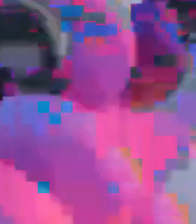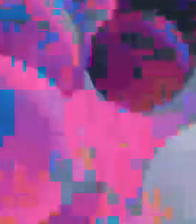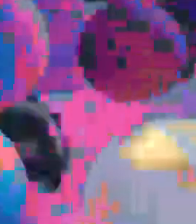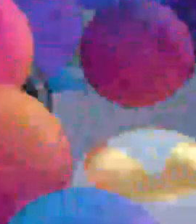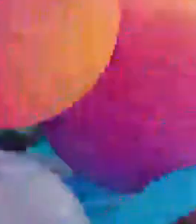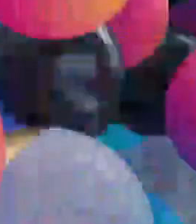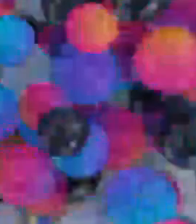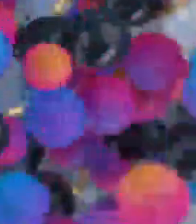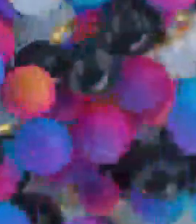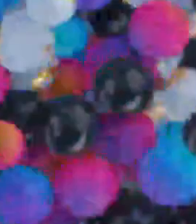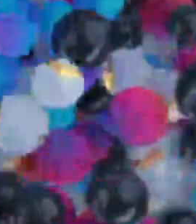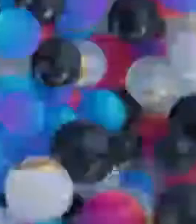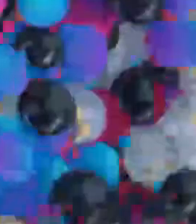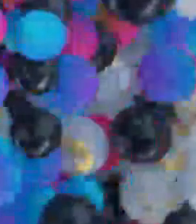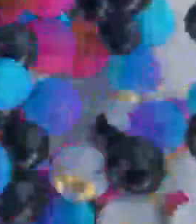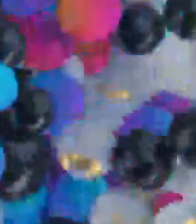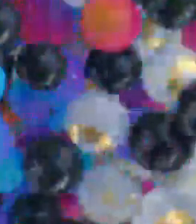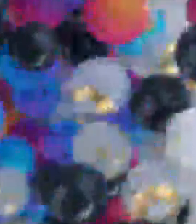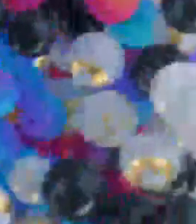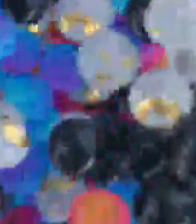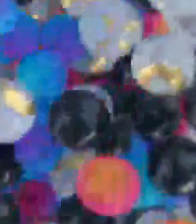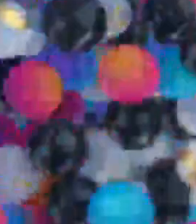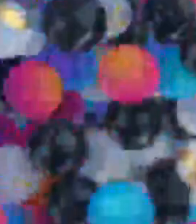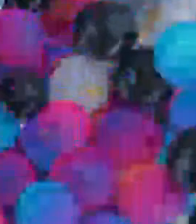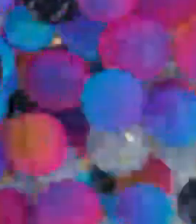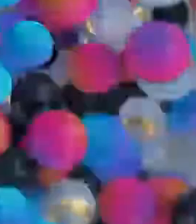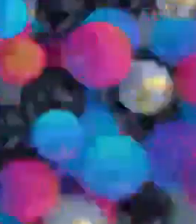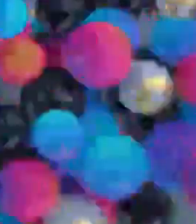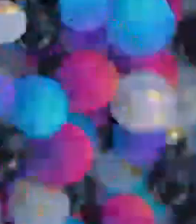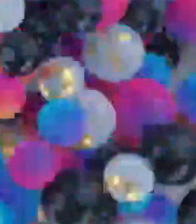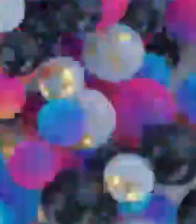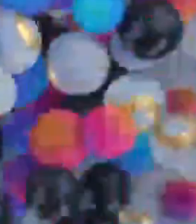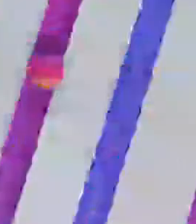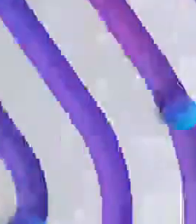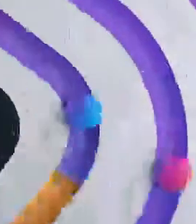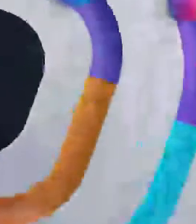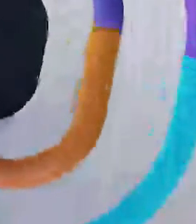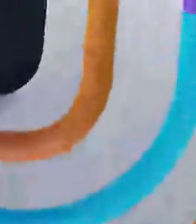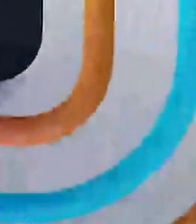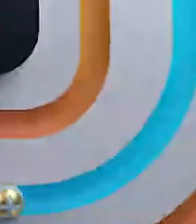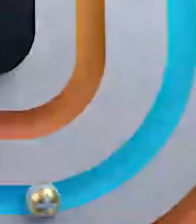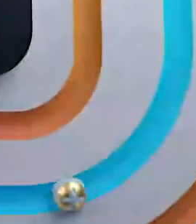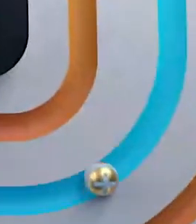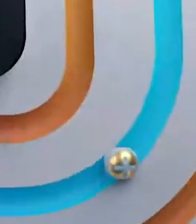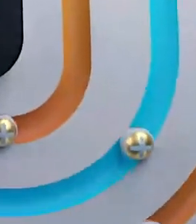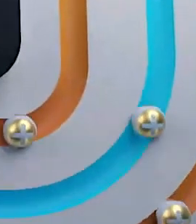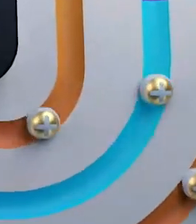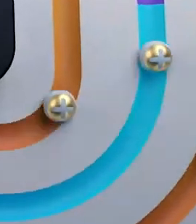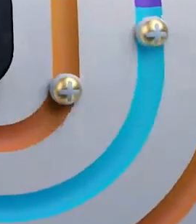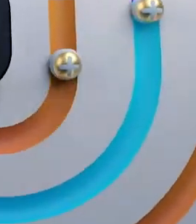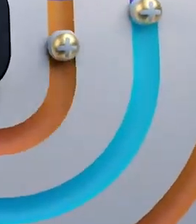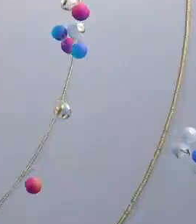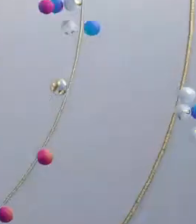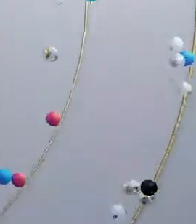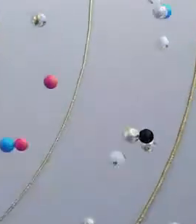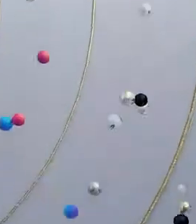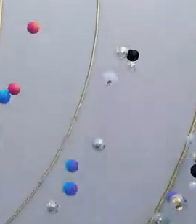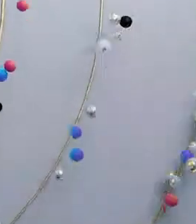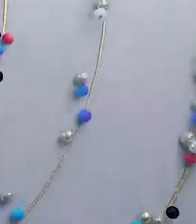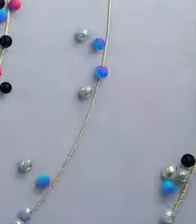Es momento de MX Play, la plataforma audiovisual de los medios públicos. Disfruta de sus contenidos de manera gratuita